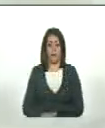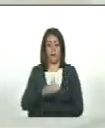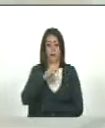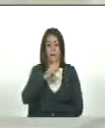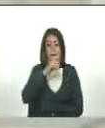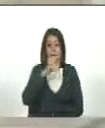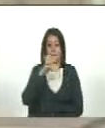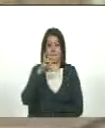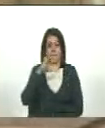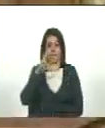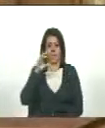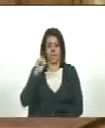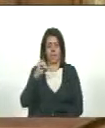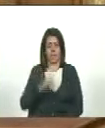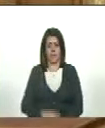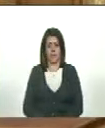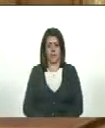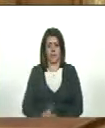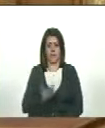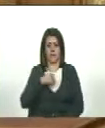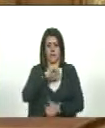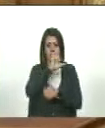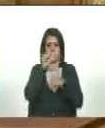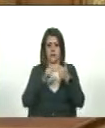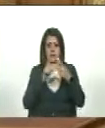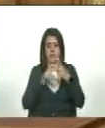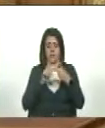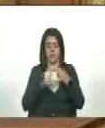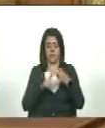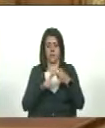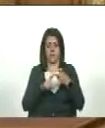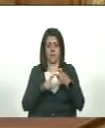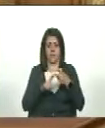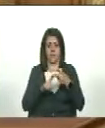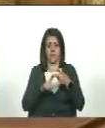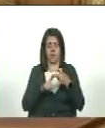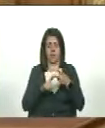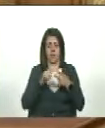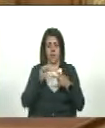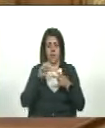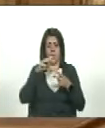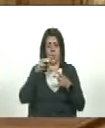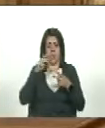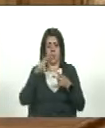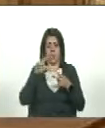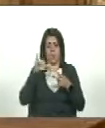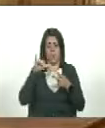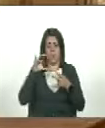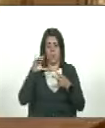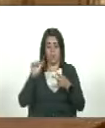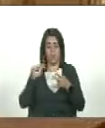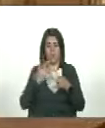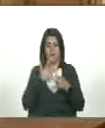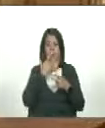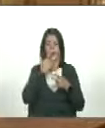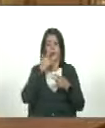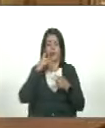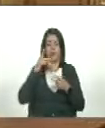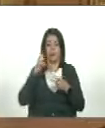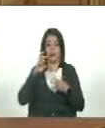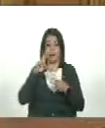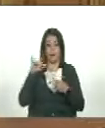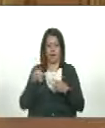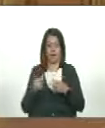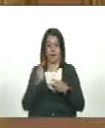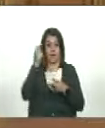Pedro Infante. Nuestra segunda vicepresidenta, América Valiente Pérez. Un